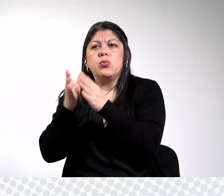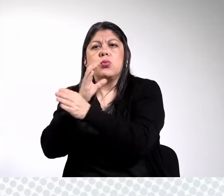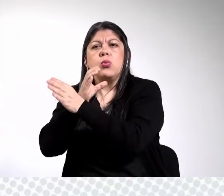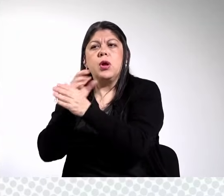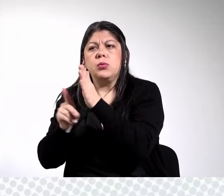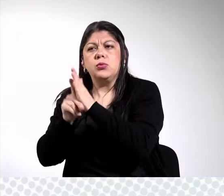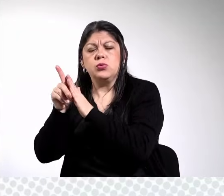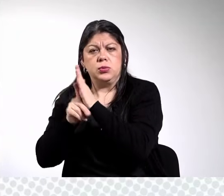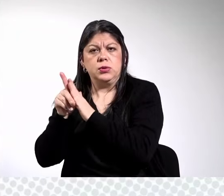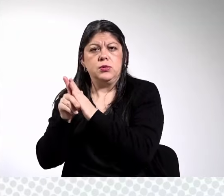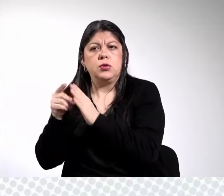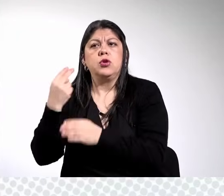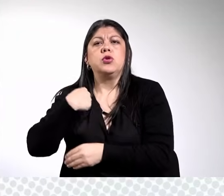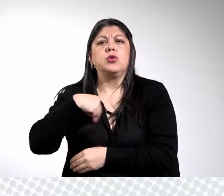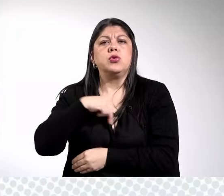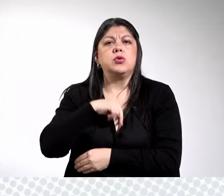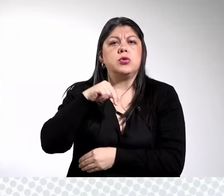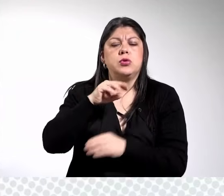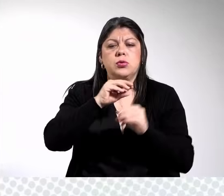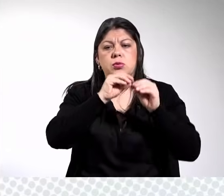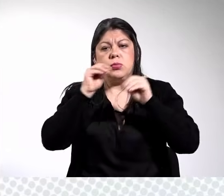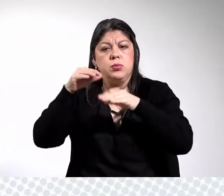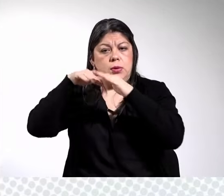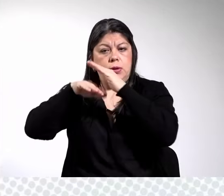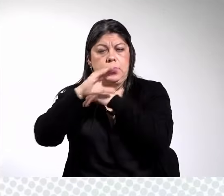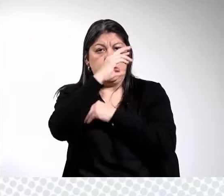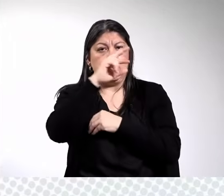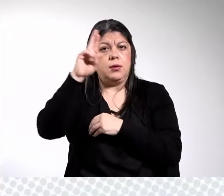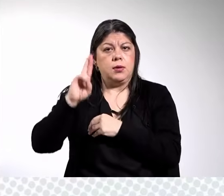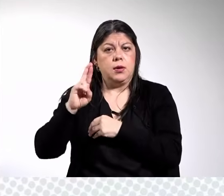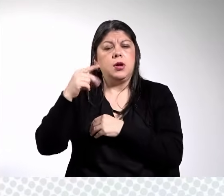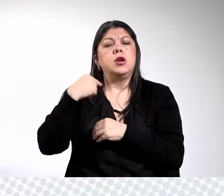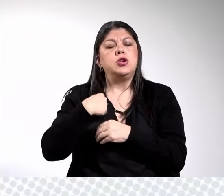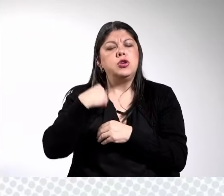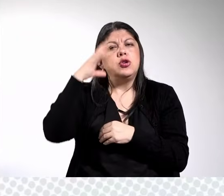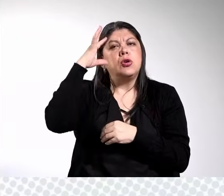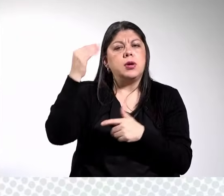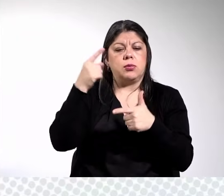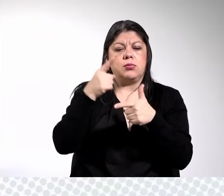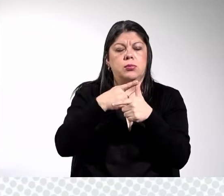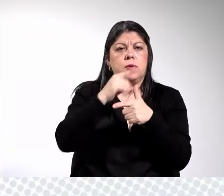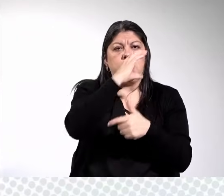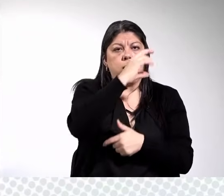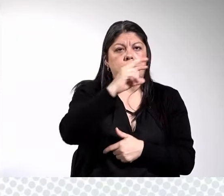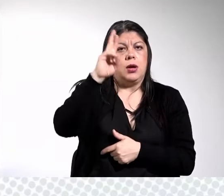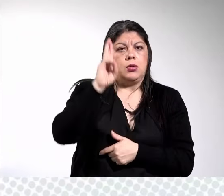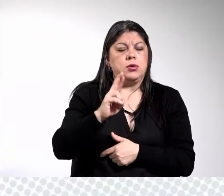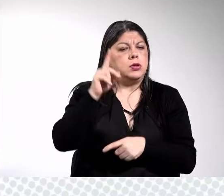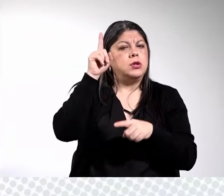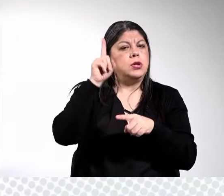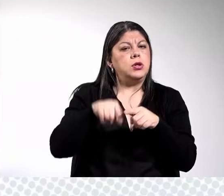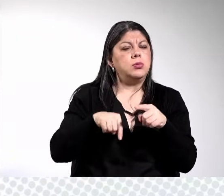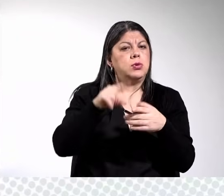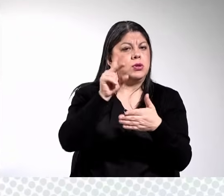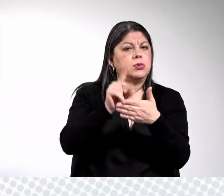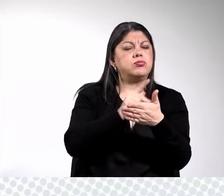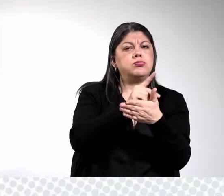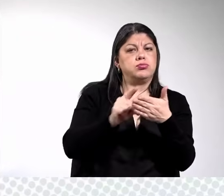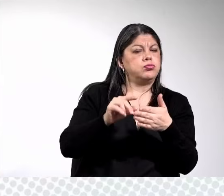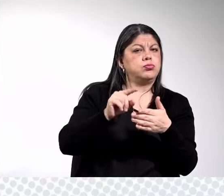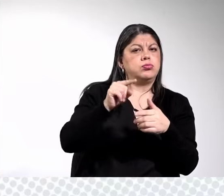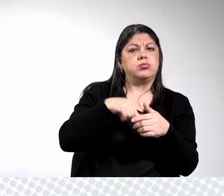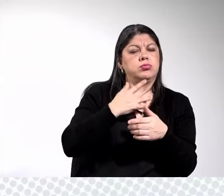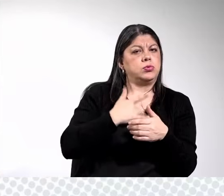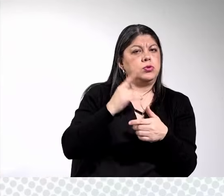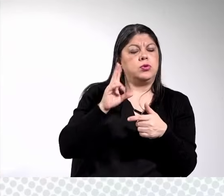desarrollo. Nosotros entonces a los migrantes, lo que yo creo es, yo sí creo que el costarricense no puede sentirse desplazado. Tenemos que hacer